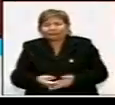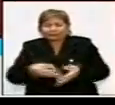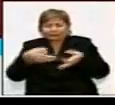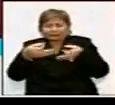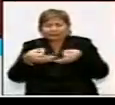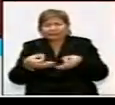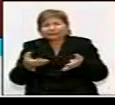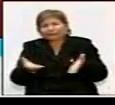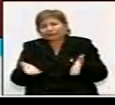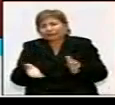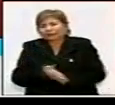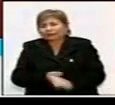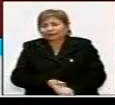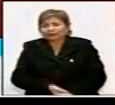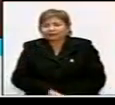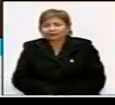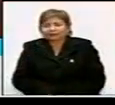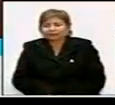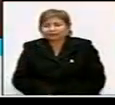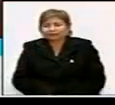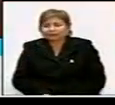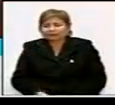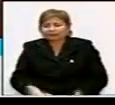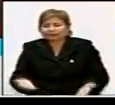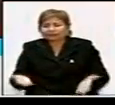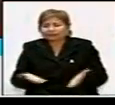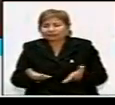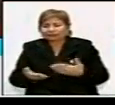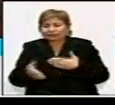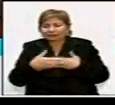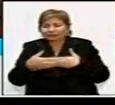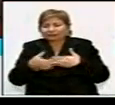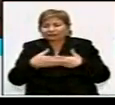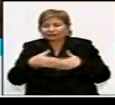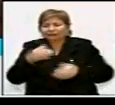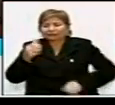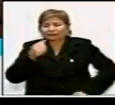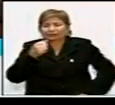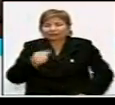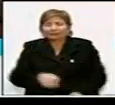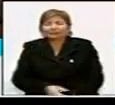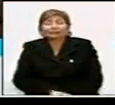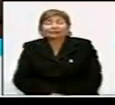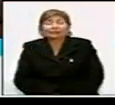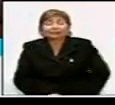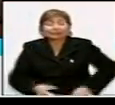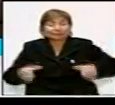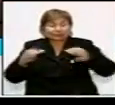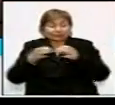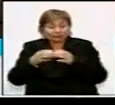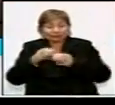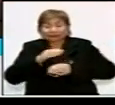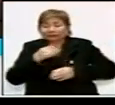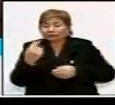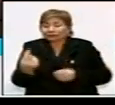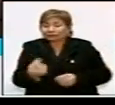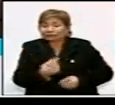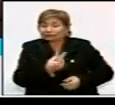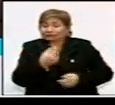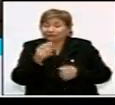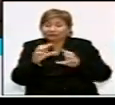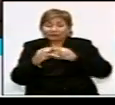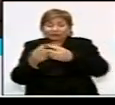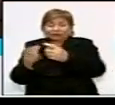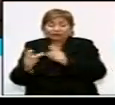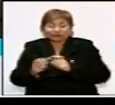realidad hacer notar que estamos muy cerca de lograr un consenso entre muchísimas